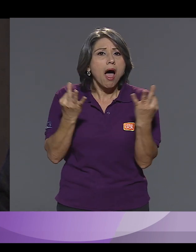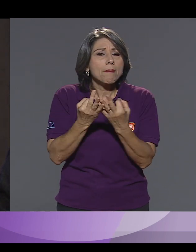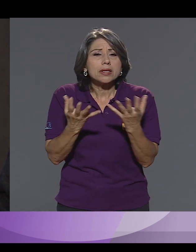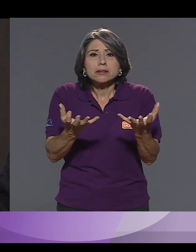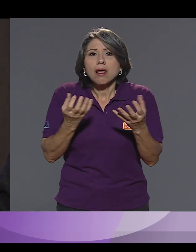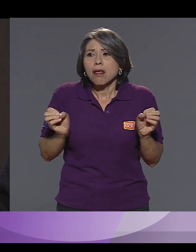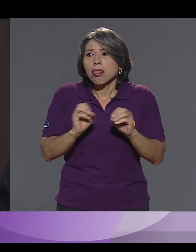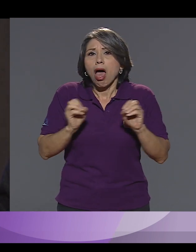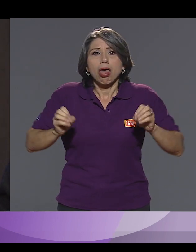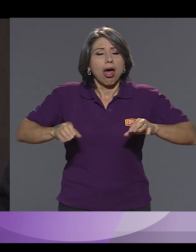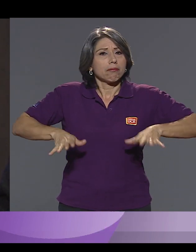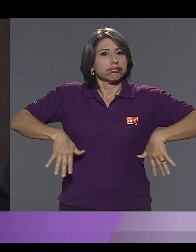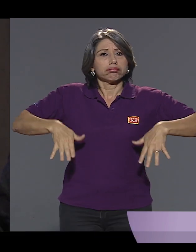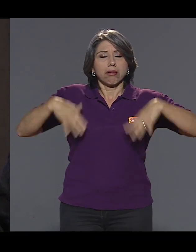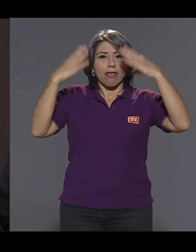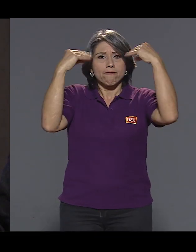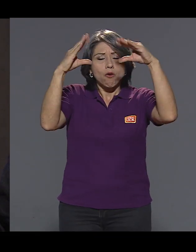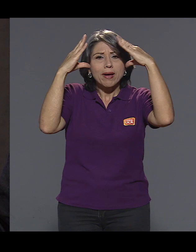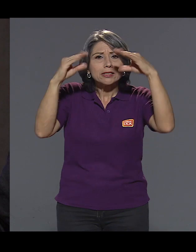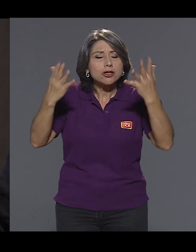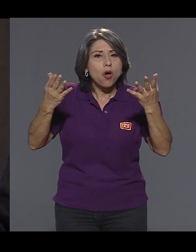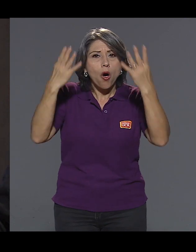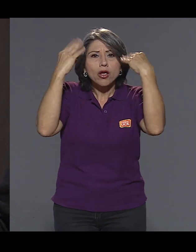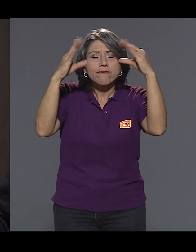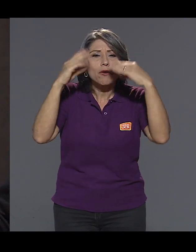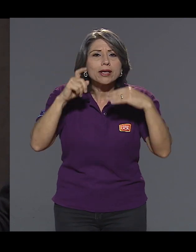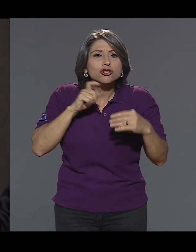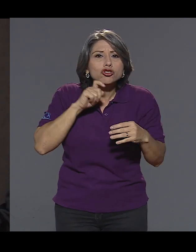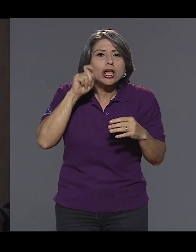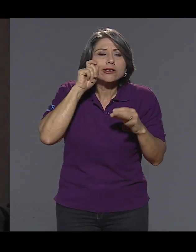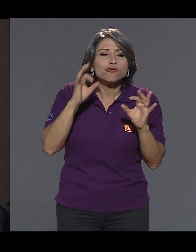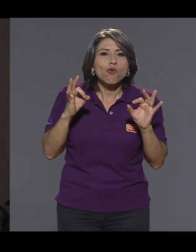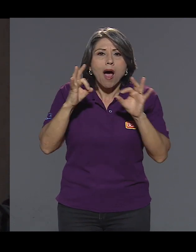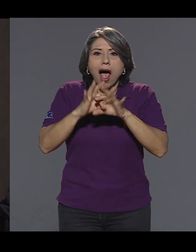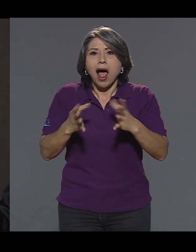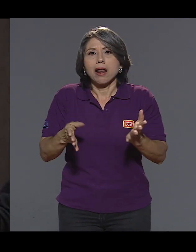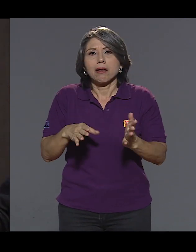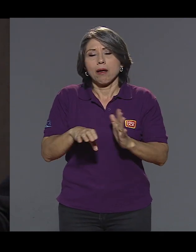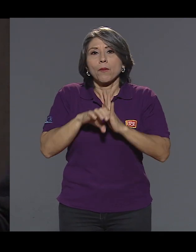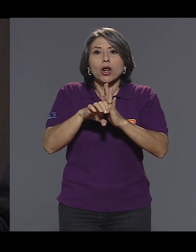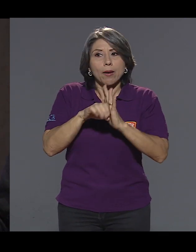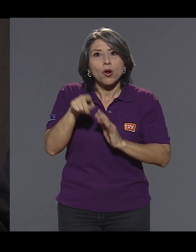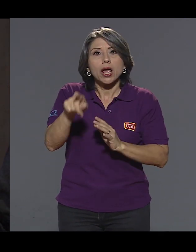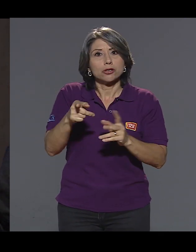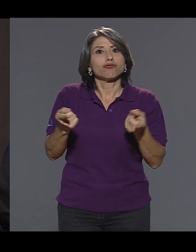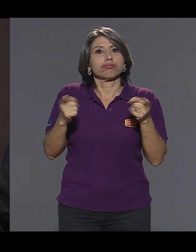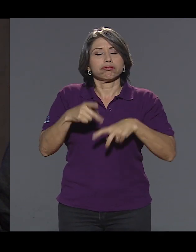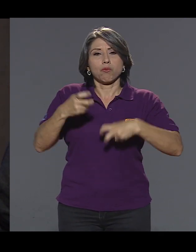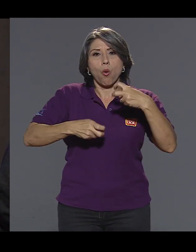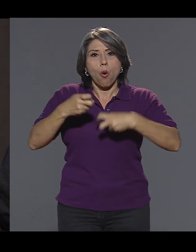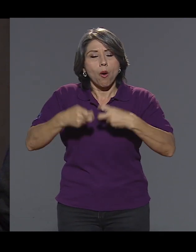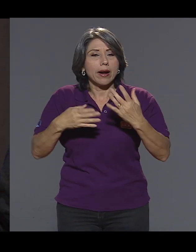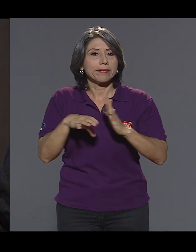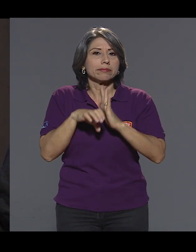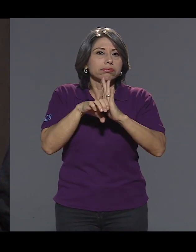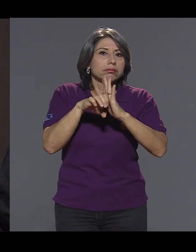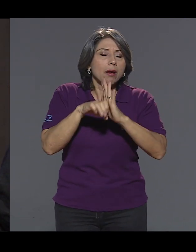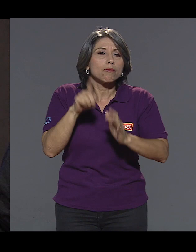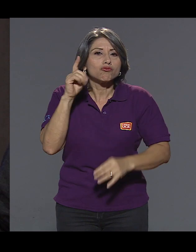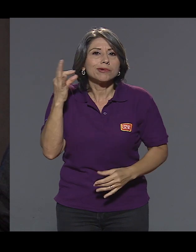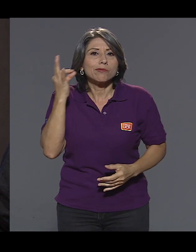información, educación sexual. Si es un problema, por ejemplo, una mujer